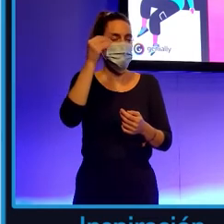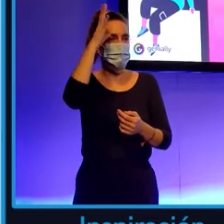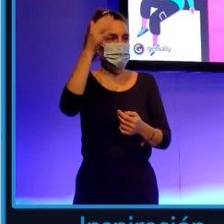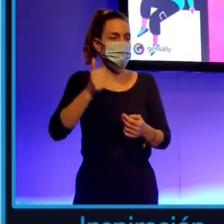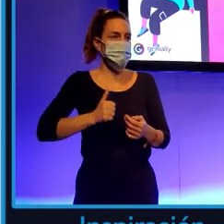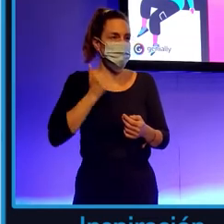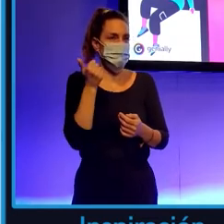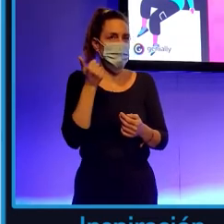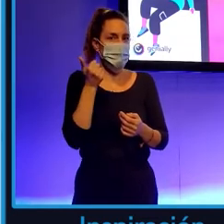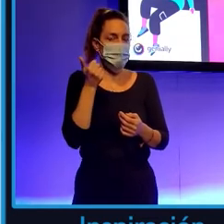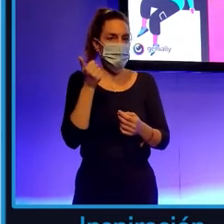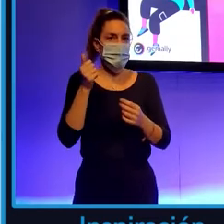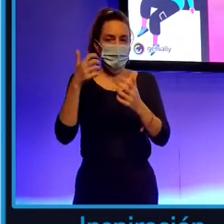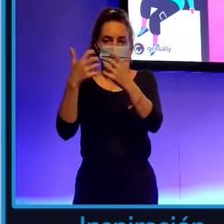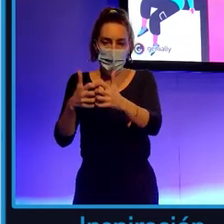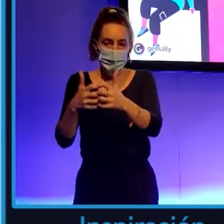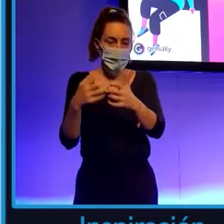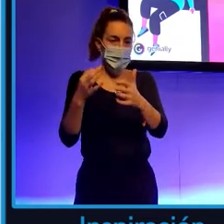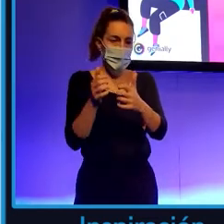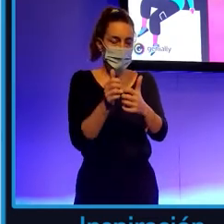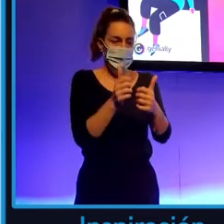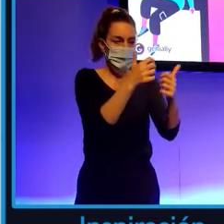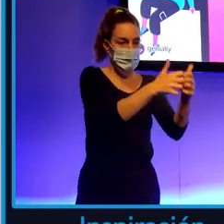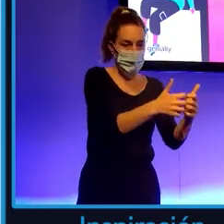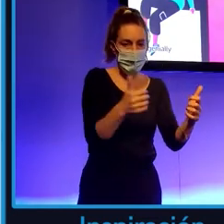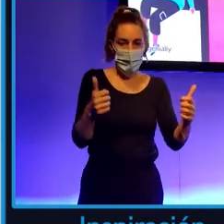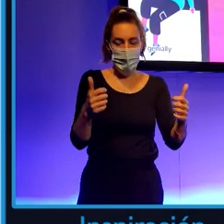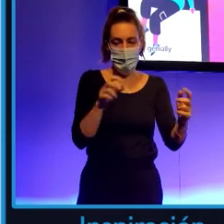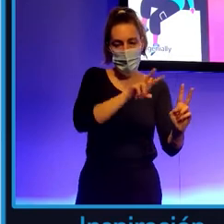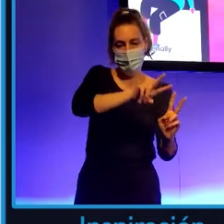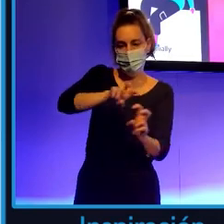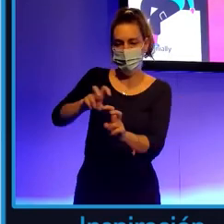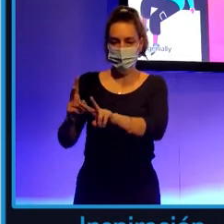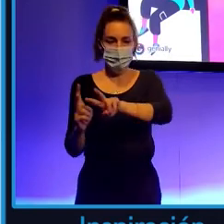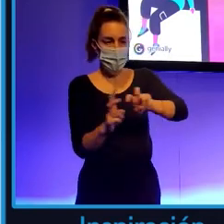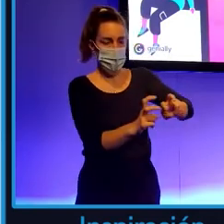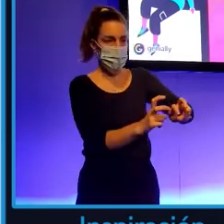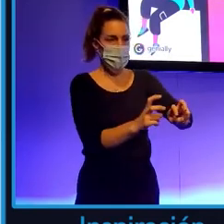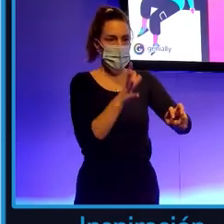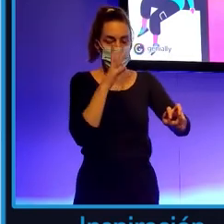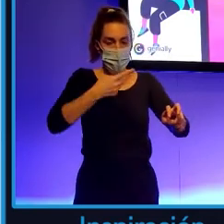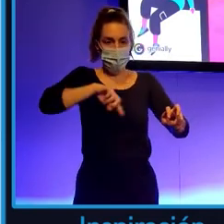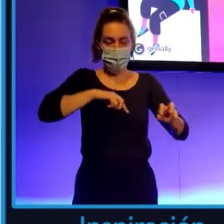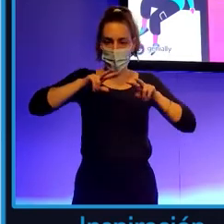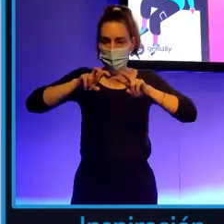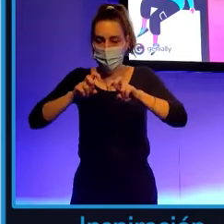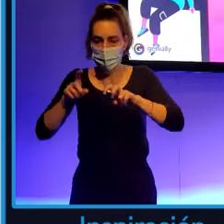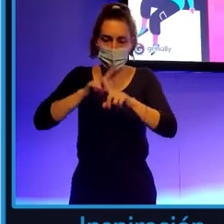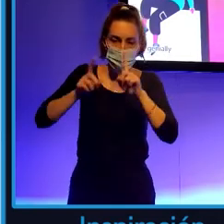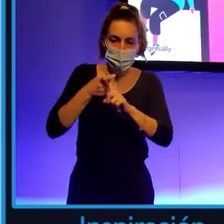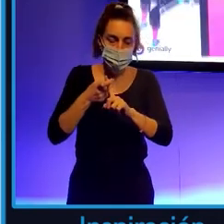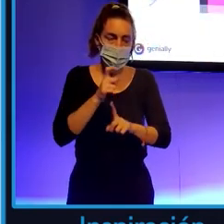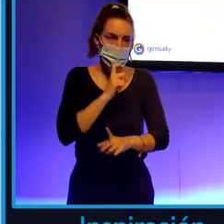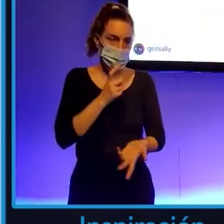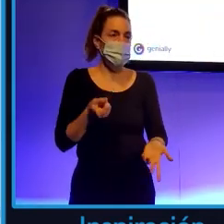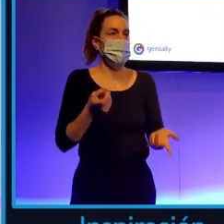porque nos faltará años de vida para poder saber todos esos pasos que dan para entender cuál es el problema y si somos